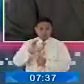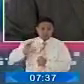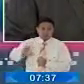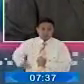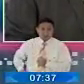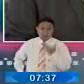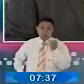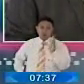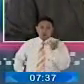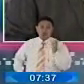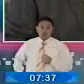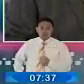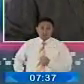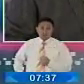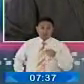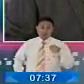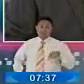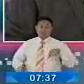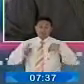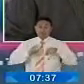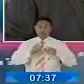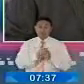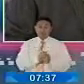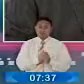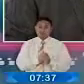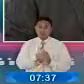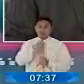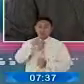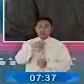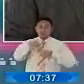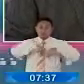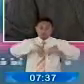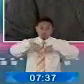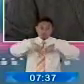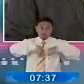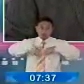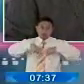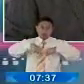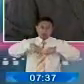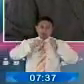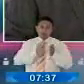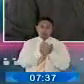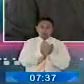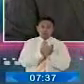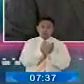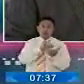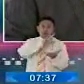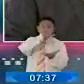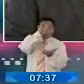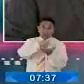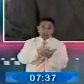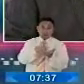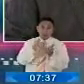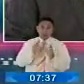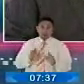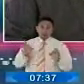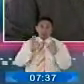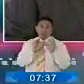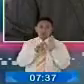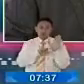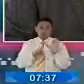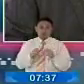En este segmento tan importante de infraestructura del país, vial, portuaria y aeroportuaria, es importante invitar al